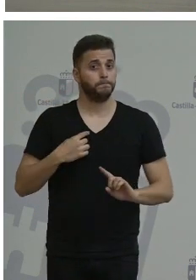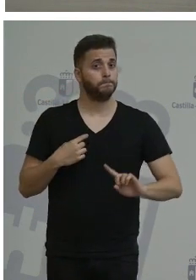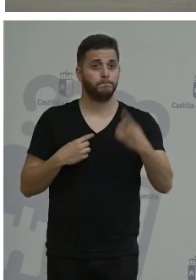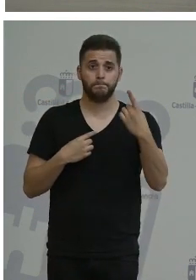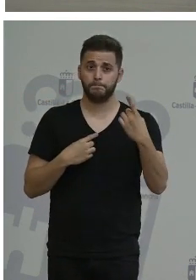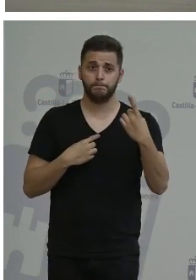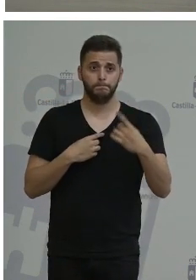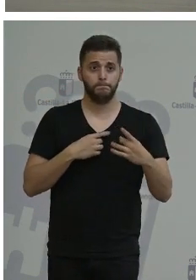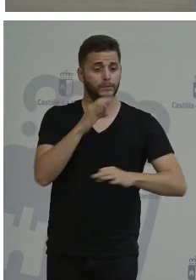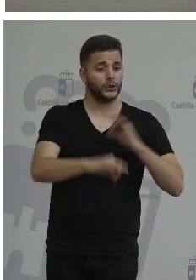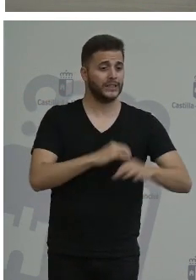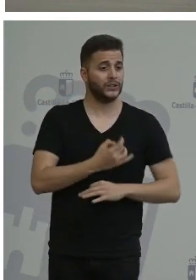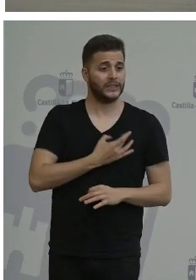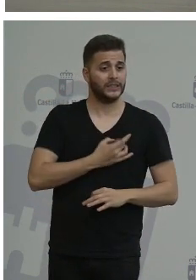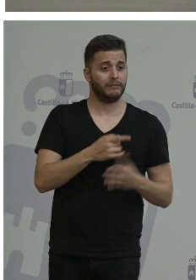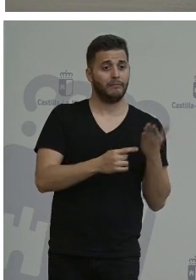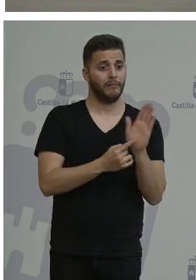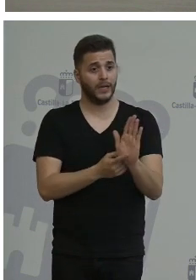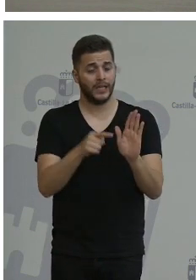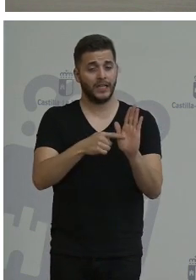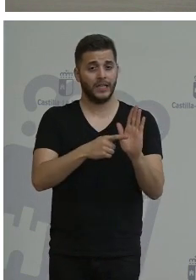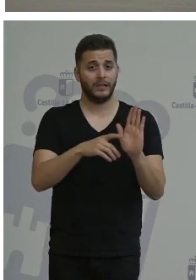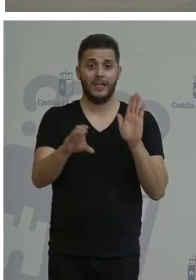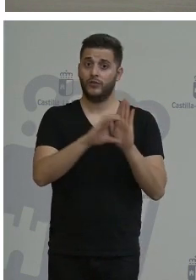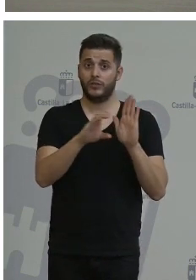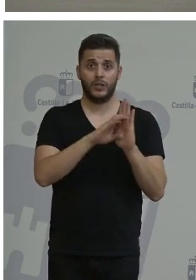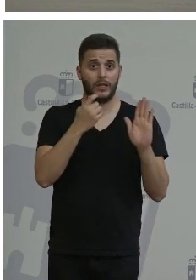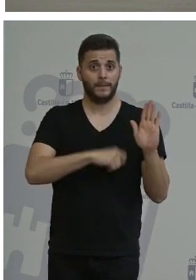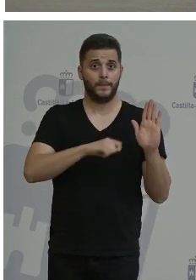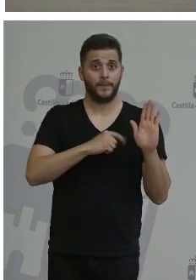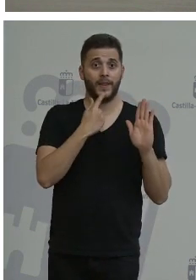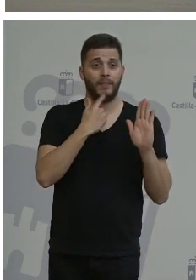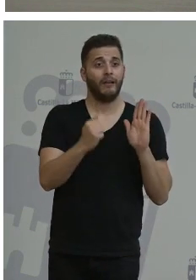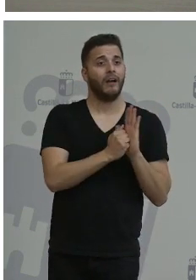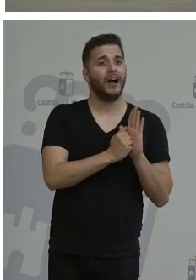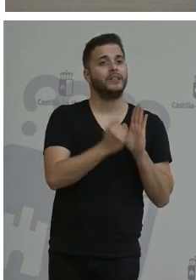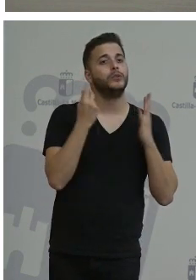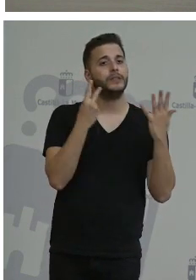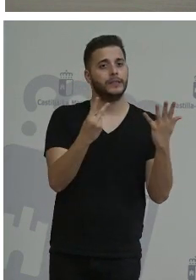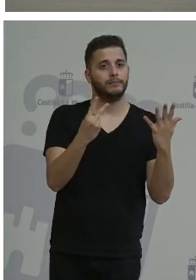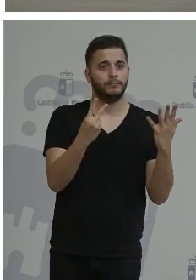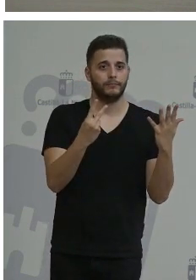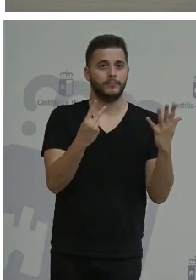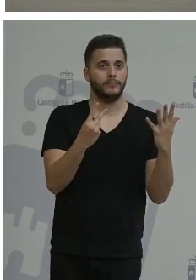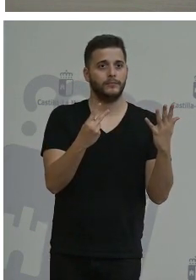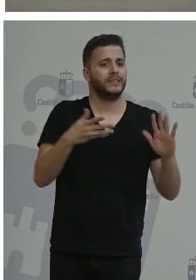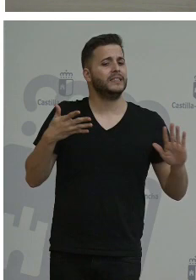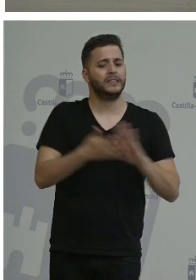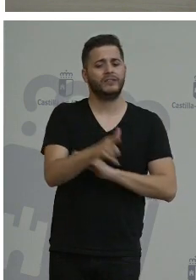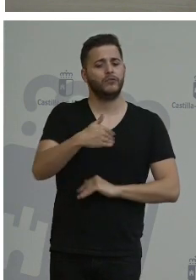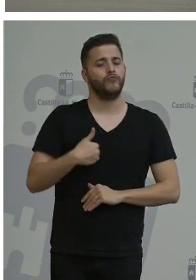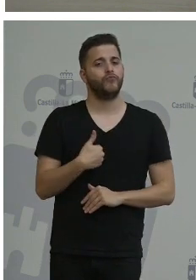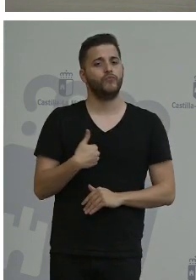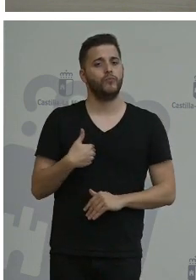organizaciones sindicales estamos representadas en la Constitución Española en el artículo 7, es decir, que se le da un papel